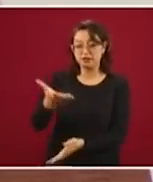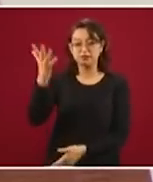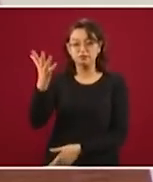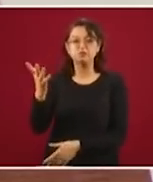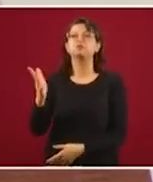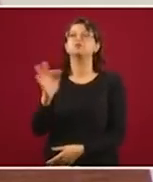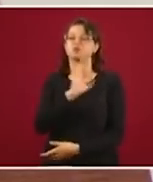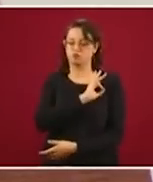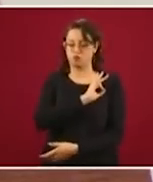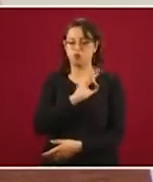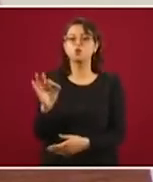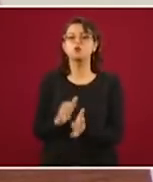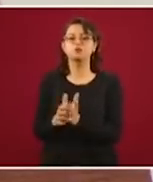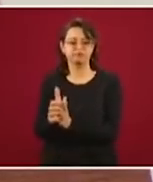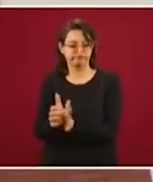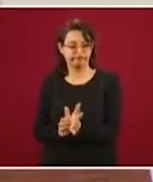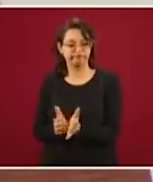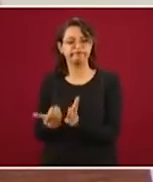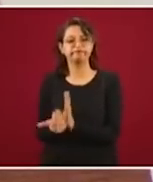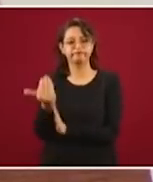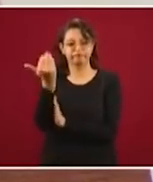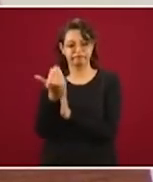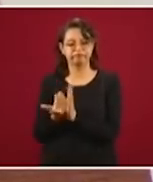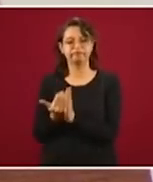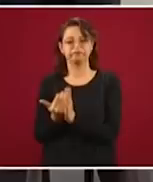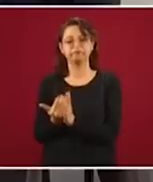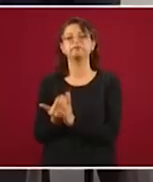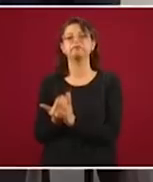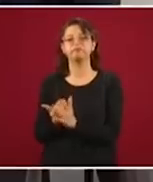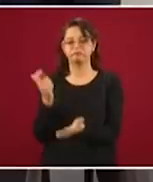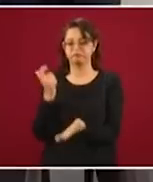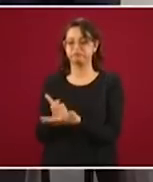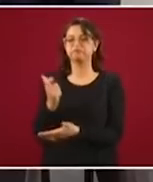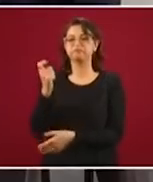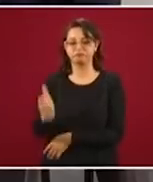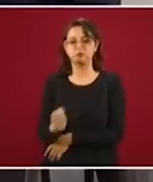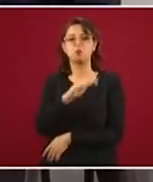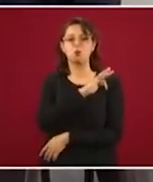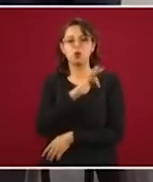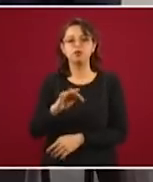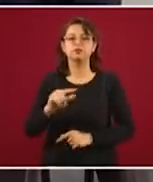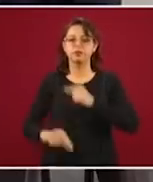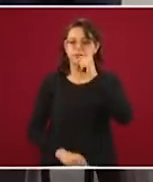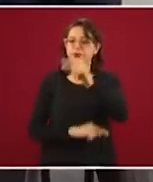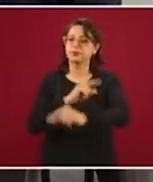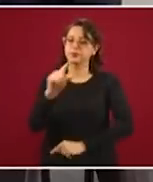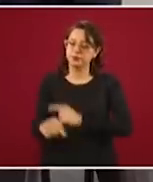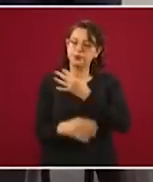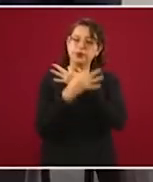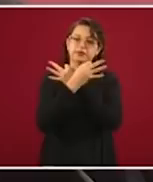lograr ahorros y vamos a tener la capacidad de pago. Entonces, lo vamos a ir anunciando